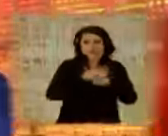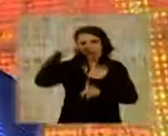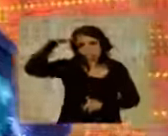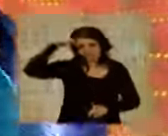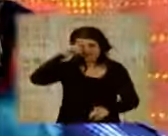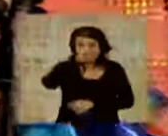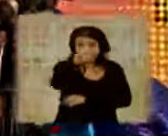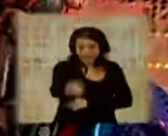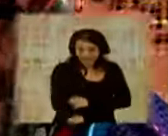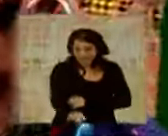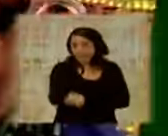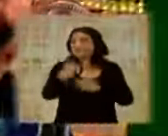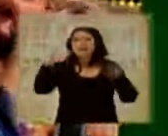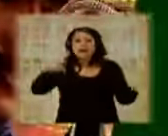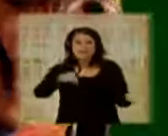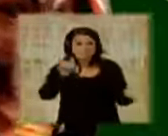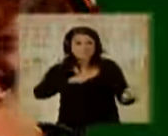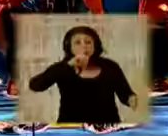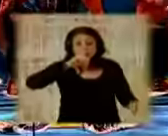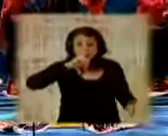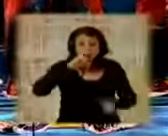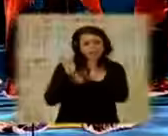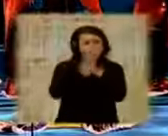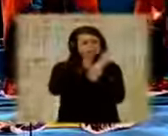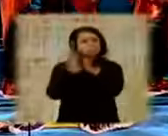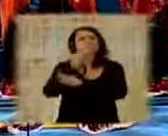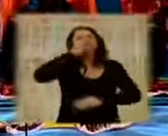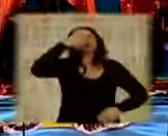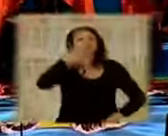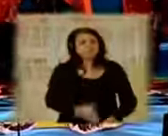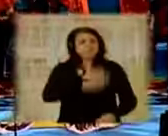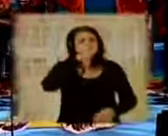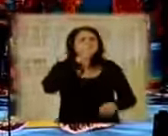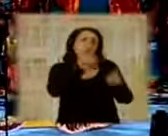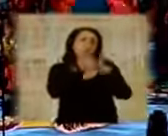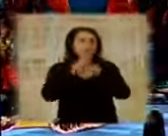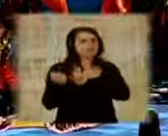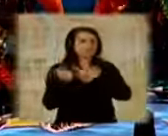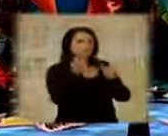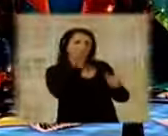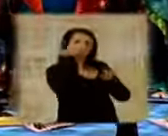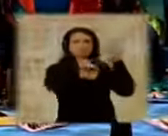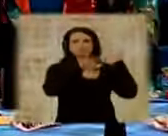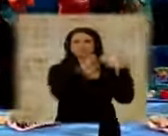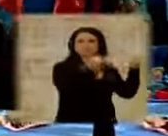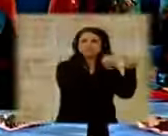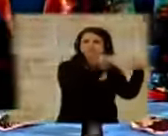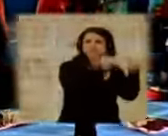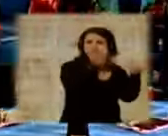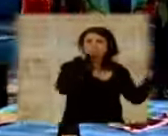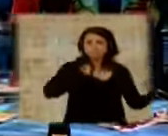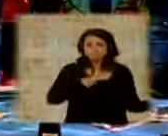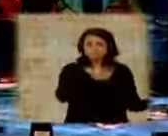Soria de Delfín le va genial, en su narguita pone siempre al chicharrero. Pepa irá de fula